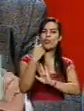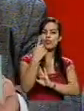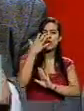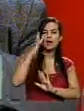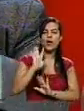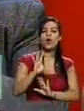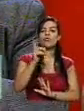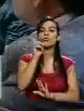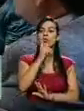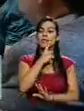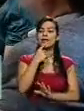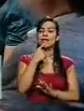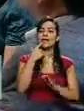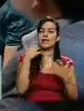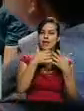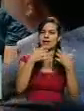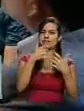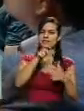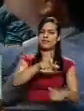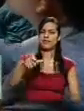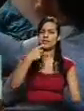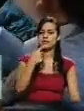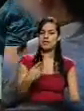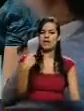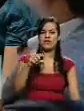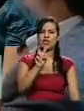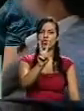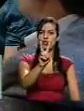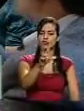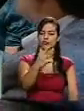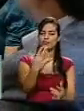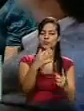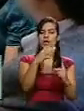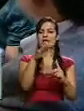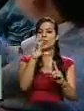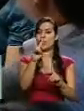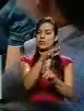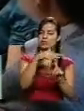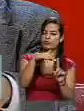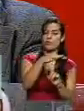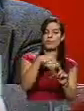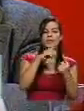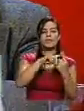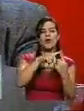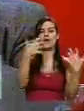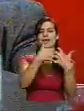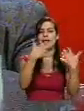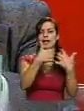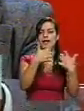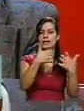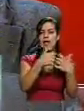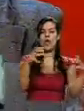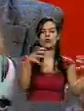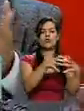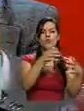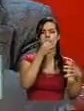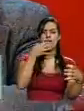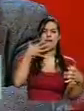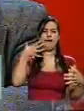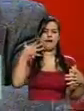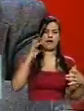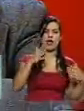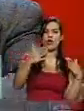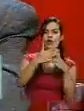llama Fue una guerra civil, él plantea que se dieron dos situaciones, una de una guerra externa de la clase blanca contra el